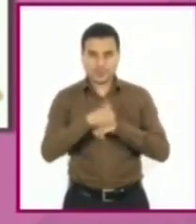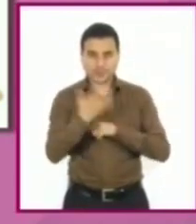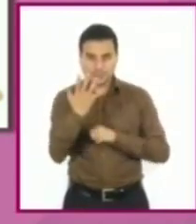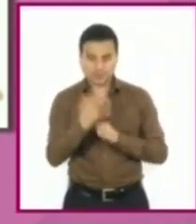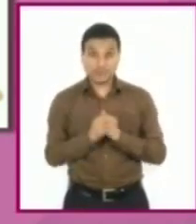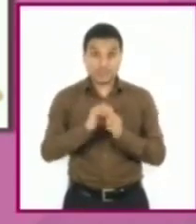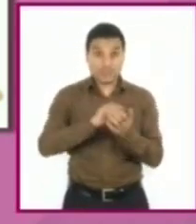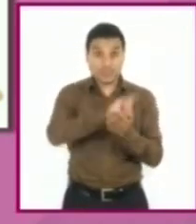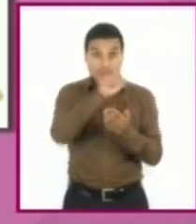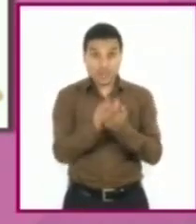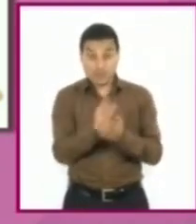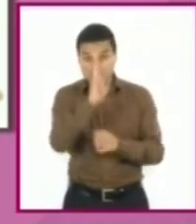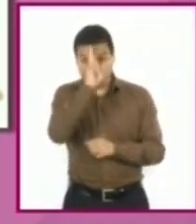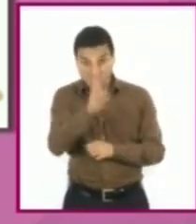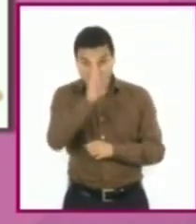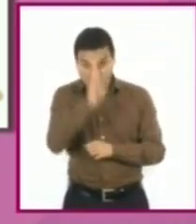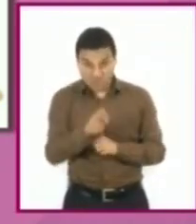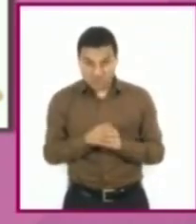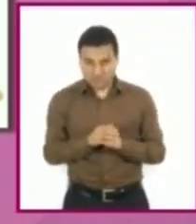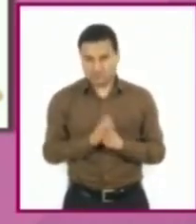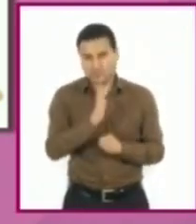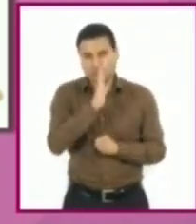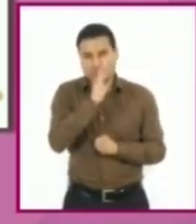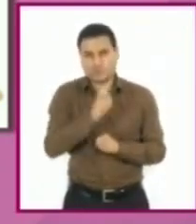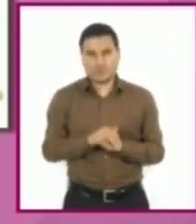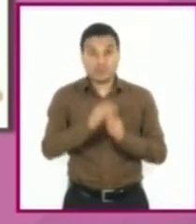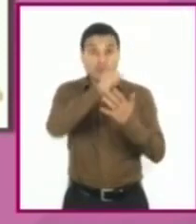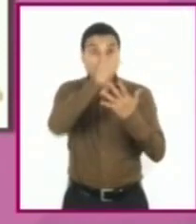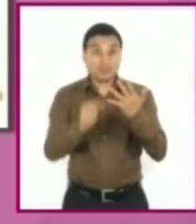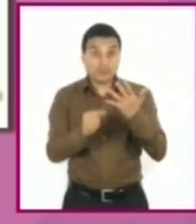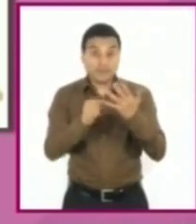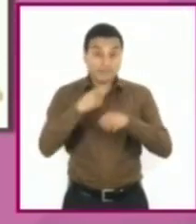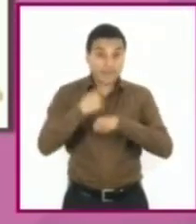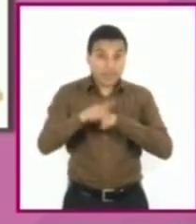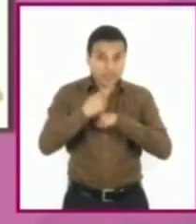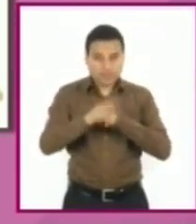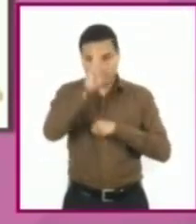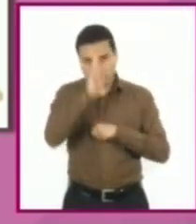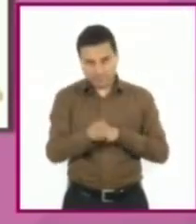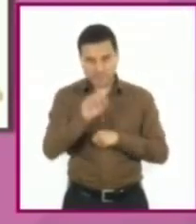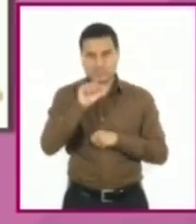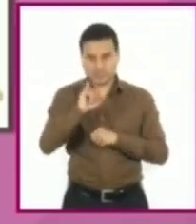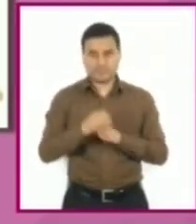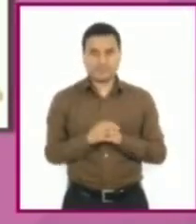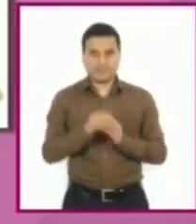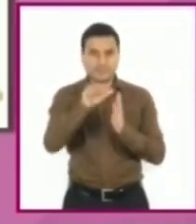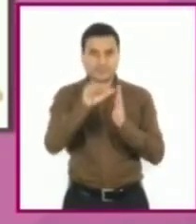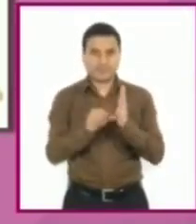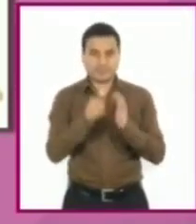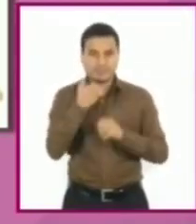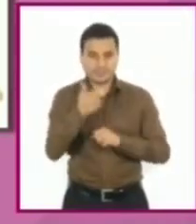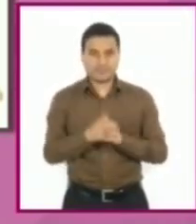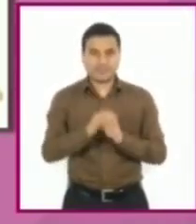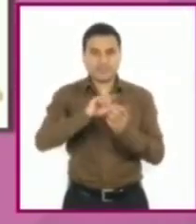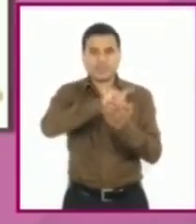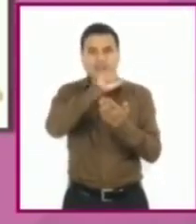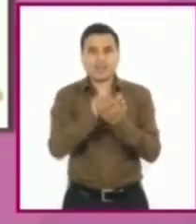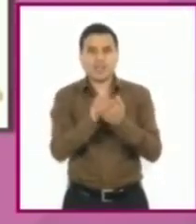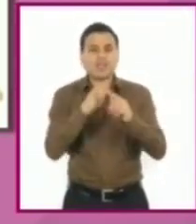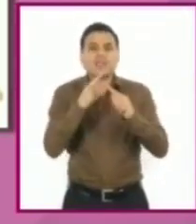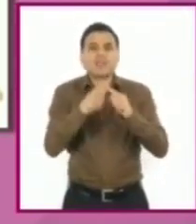puede prohibir sino las acciones dañosas a la sociedad. Artículo 6. La ley es la expresión de la voluntad